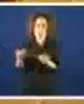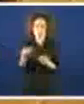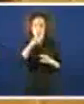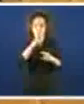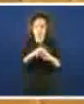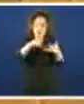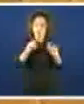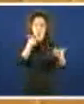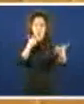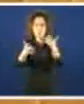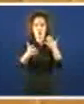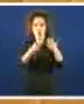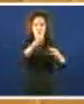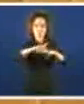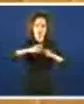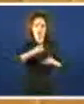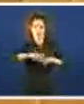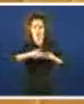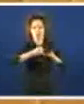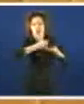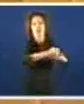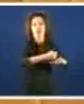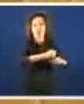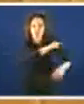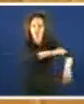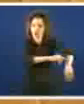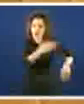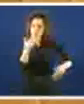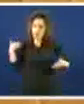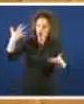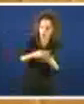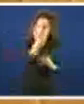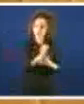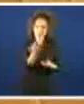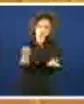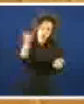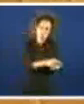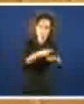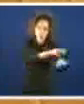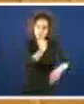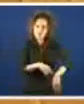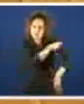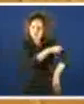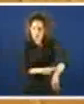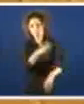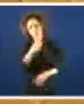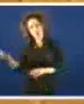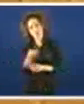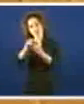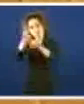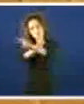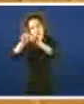do franquismo, despois de 30 anos, e que habrá que exhortar os cidadáns nós tamén a que acaben por ela por vía pacífica, pero